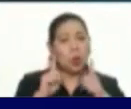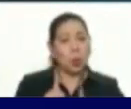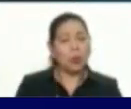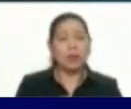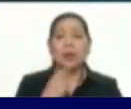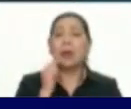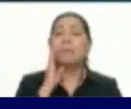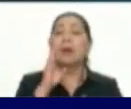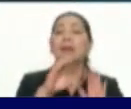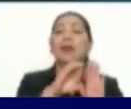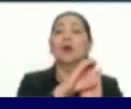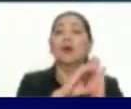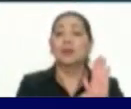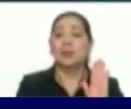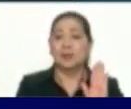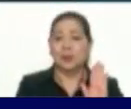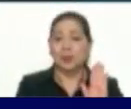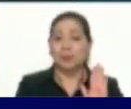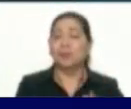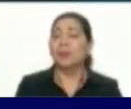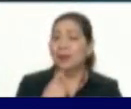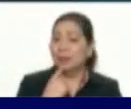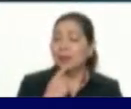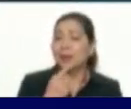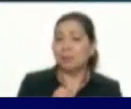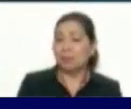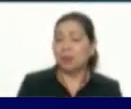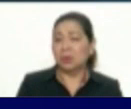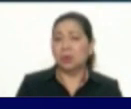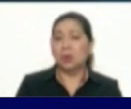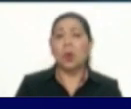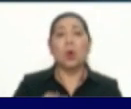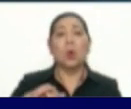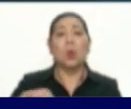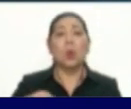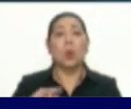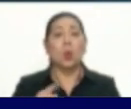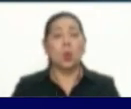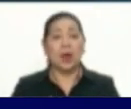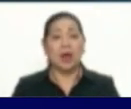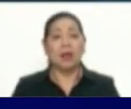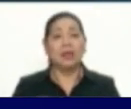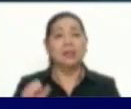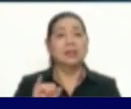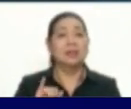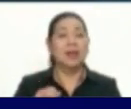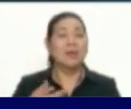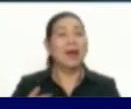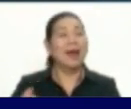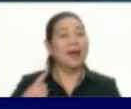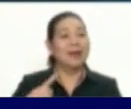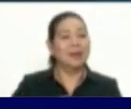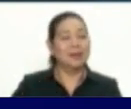Constitución. Asimismo, la demanda alcanza a Juan Silva, exministro de Transportes, y Heiner Alvarado, exministro